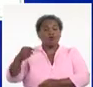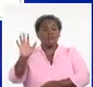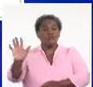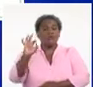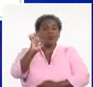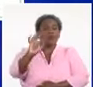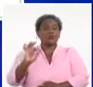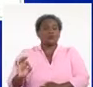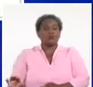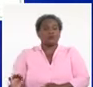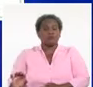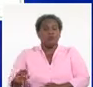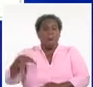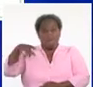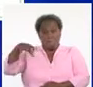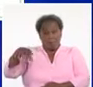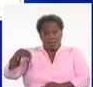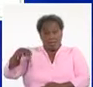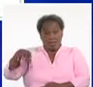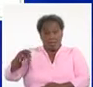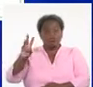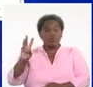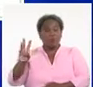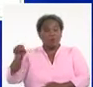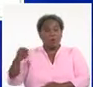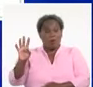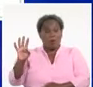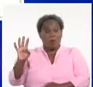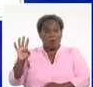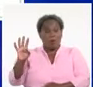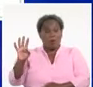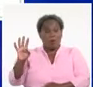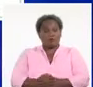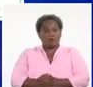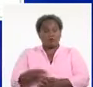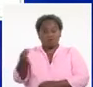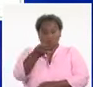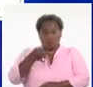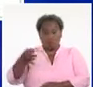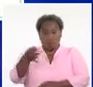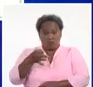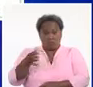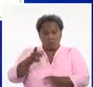4,5%, Pinar del Río un 3,4%, y el municipio de Isla de la